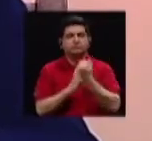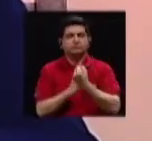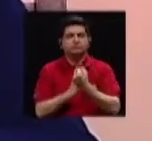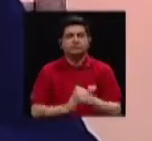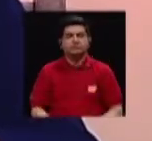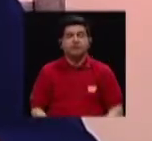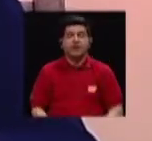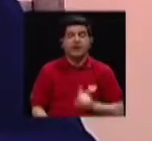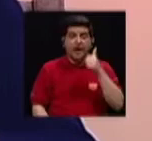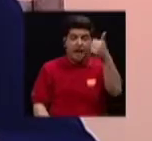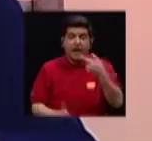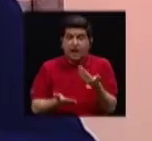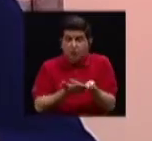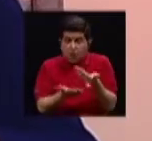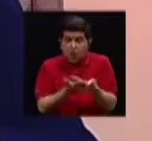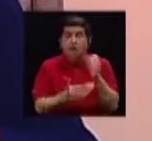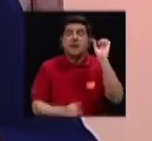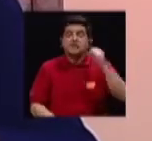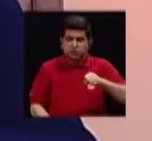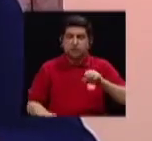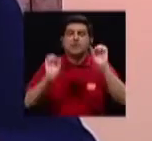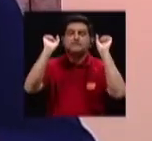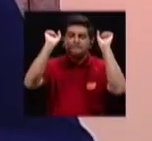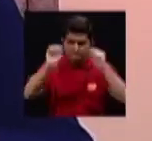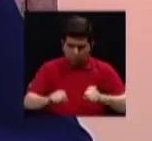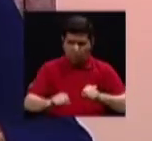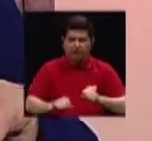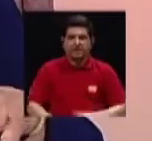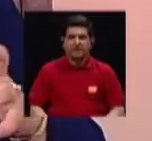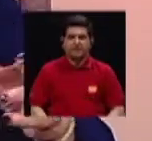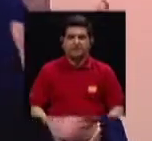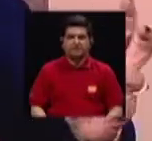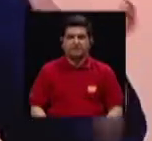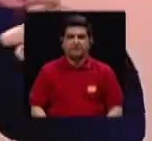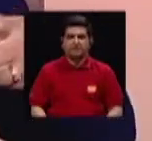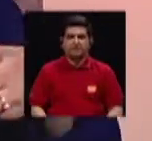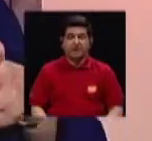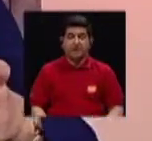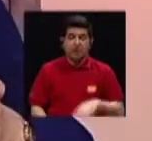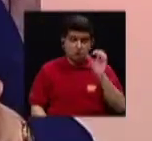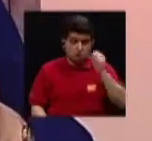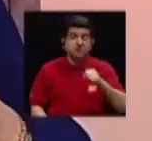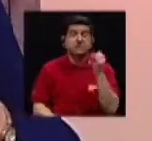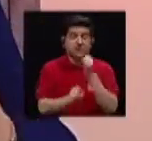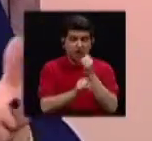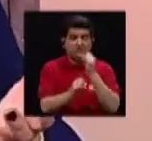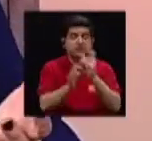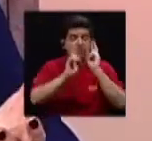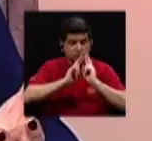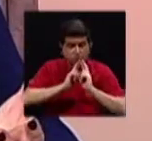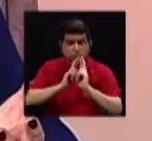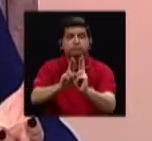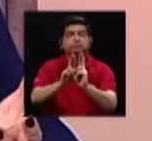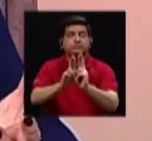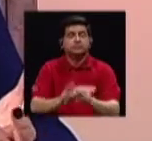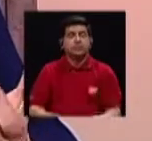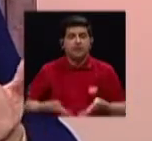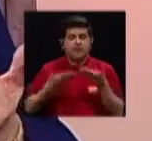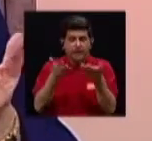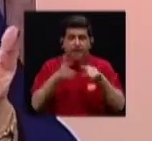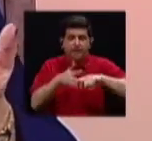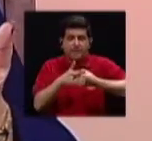nos demuestra que sí se puede hacer, que sí se logró hacer y que sí la institución respondió supliendo las